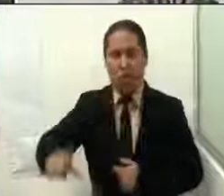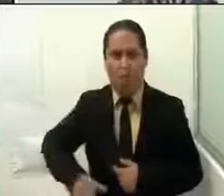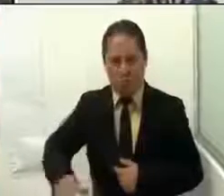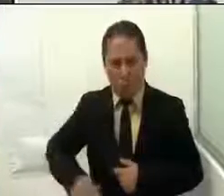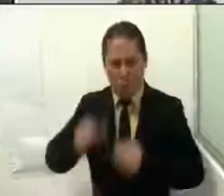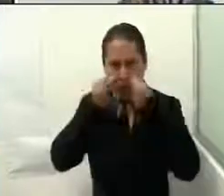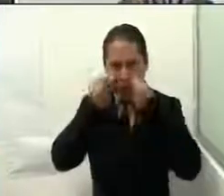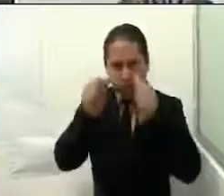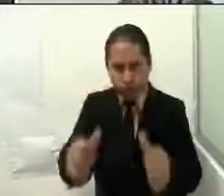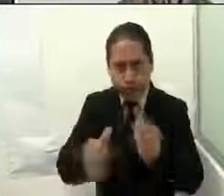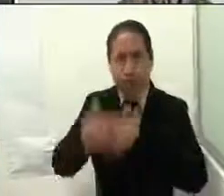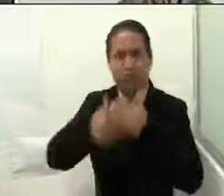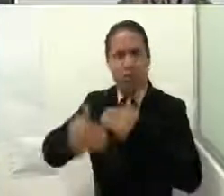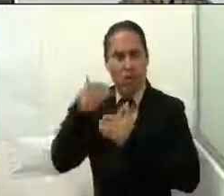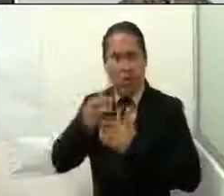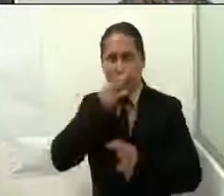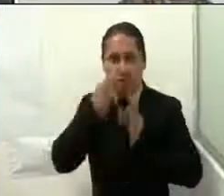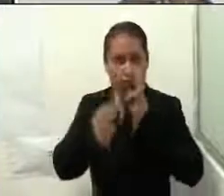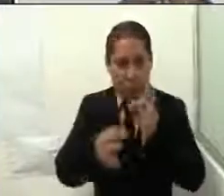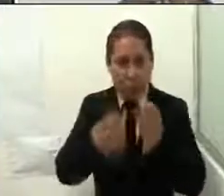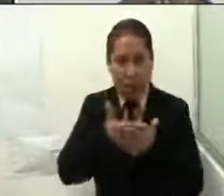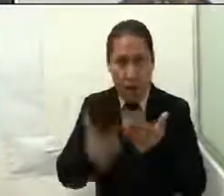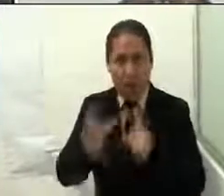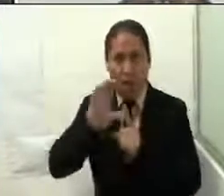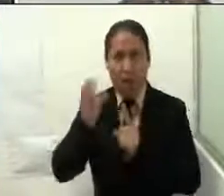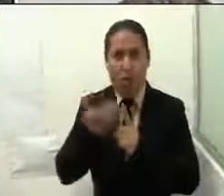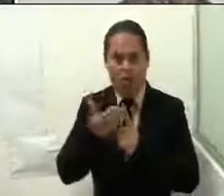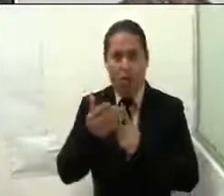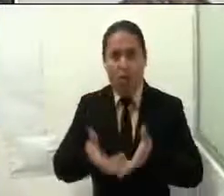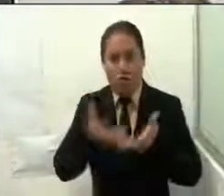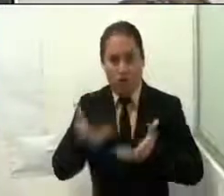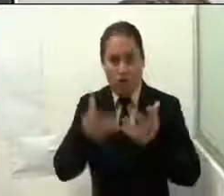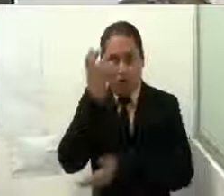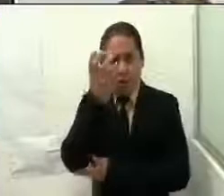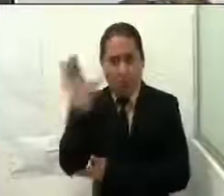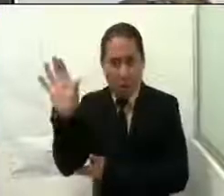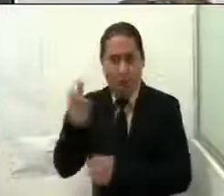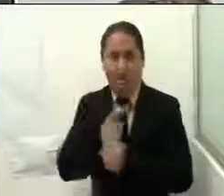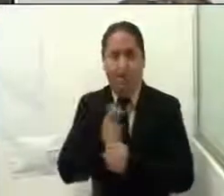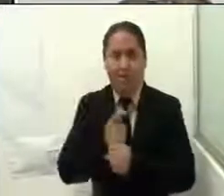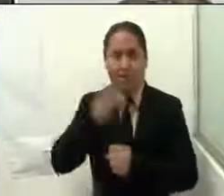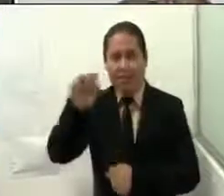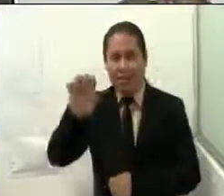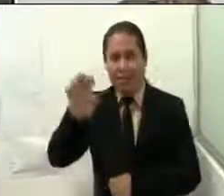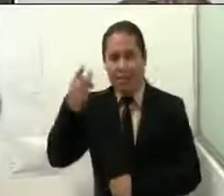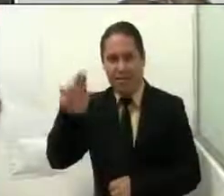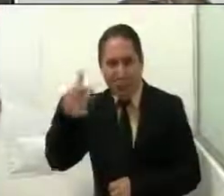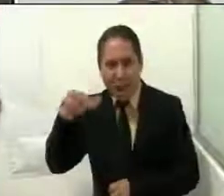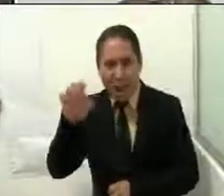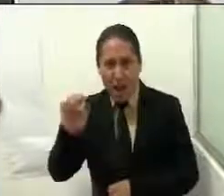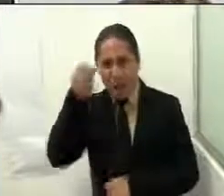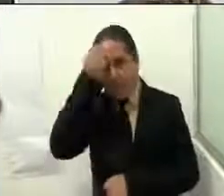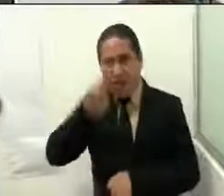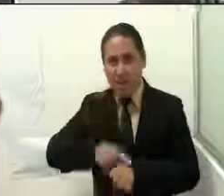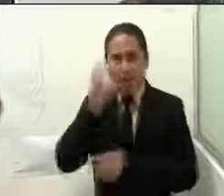atención a lo anterior se informa a esta comisión de agricultura que licenciado sergio david molina gomez secretario del campo